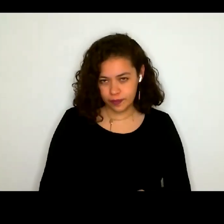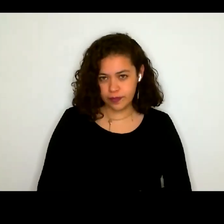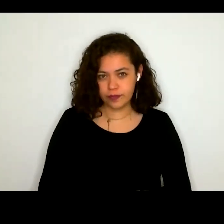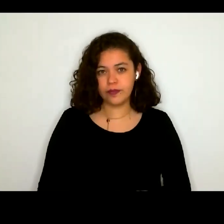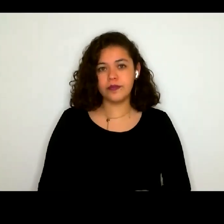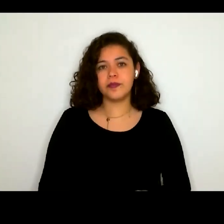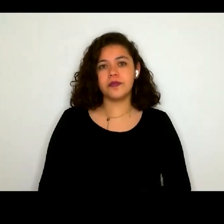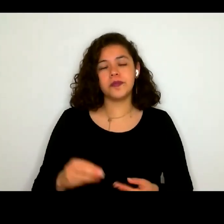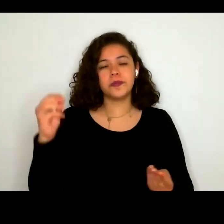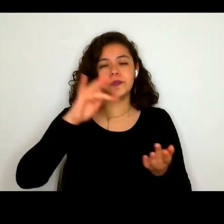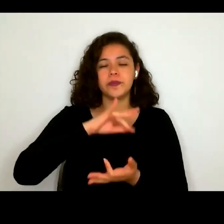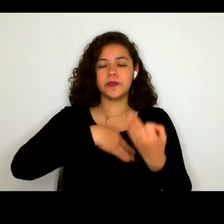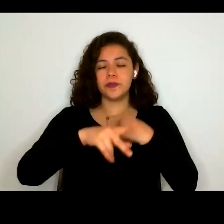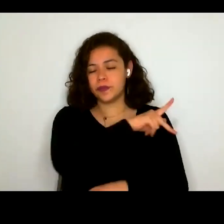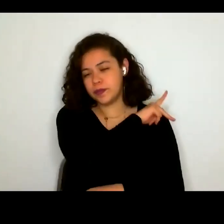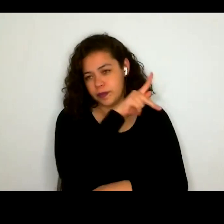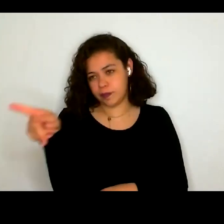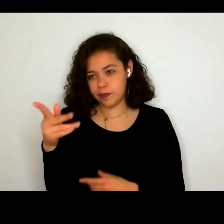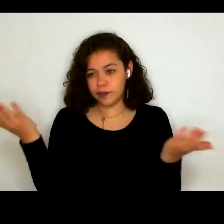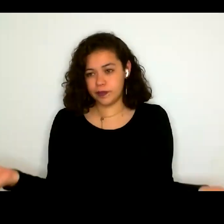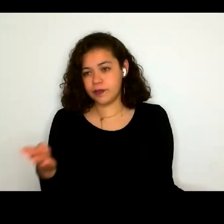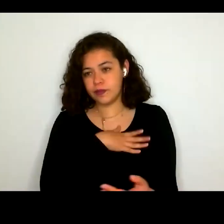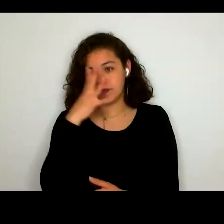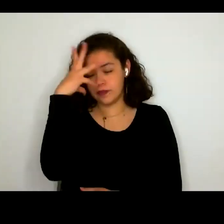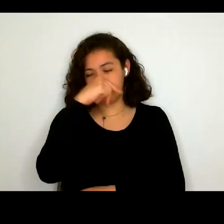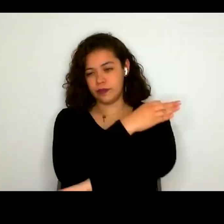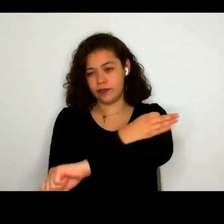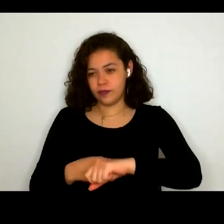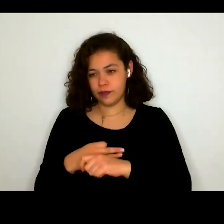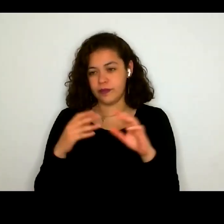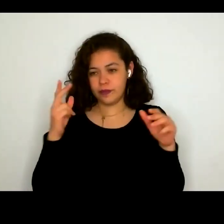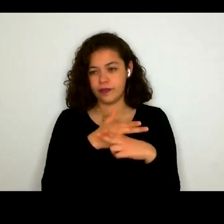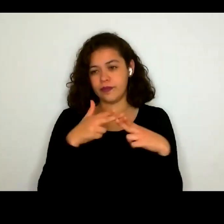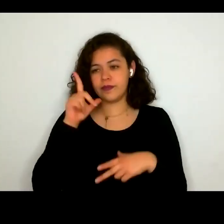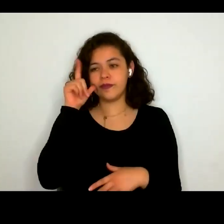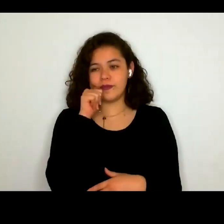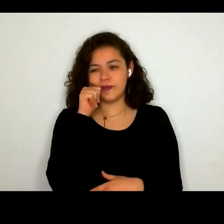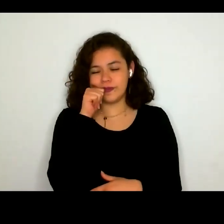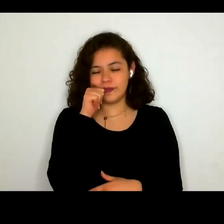Muchas gracias a todos. Bueno, que tengan una excelente tarde. Gracias. Hasta mañana.